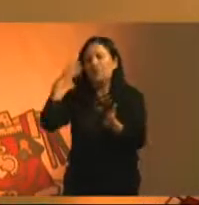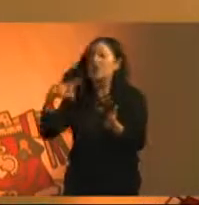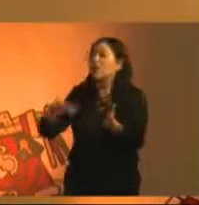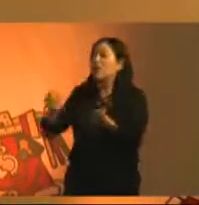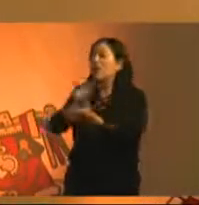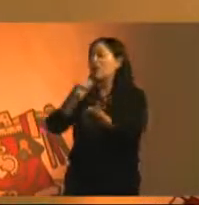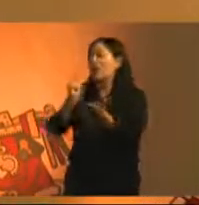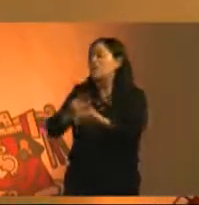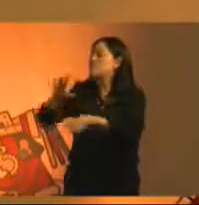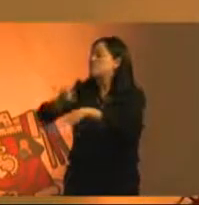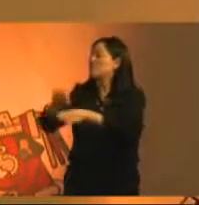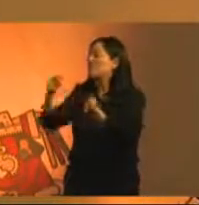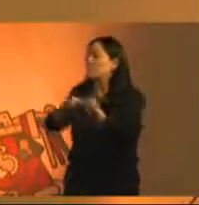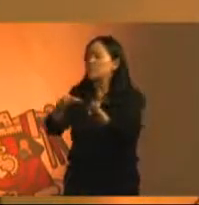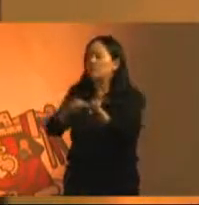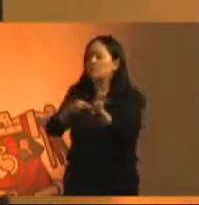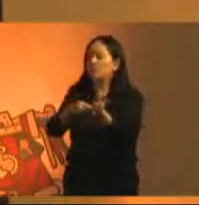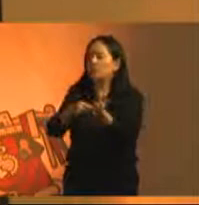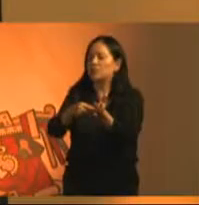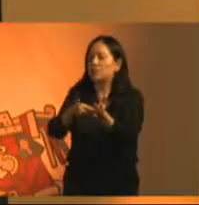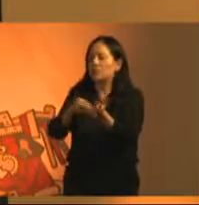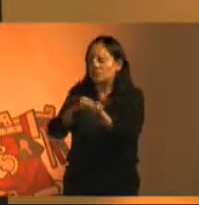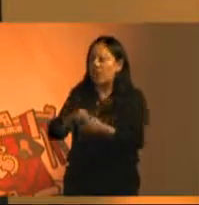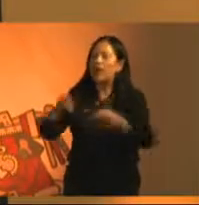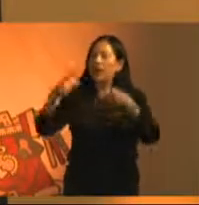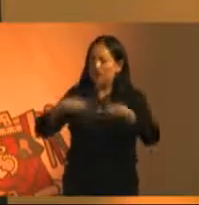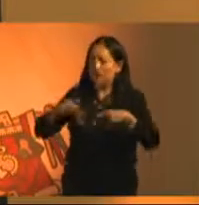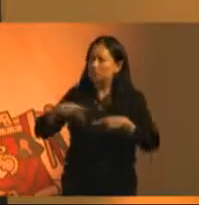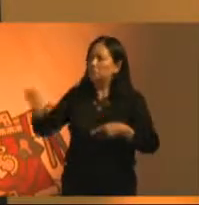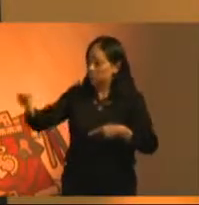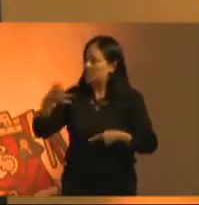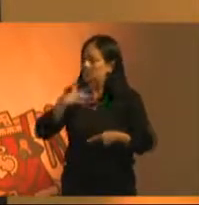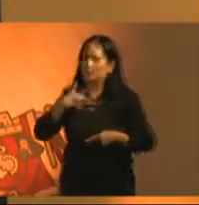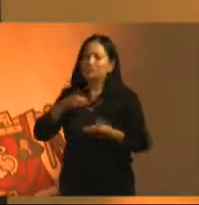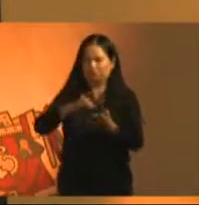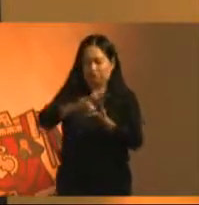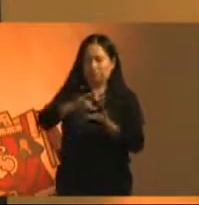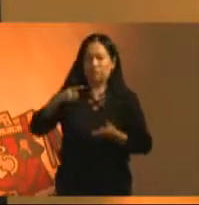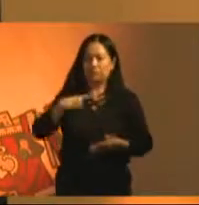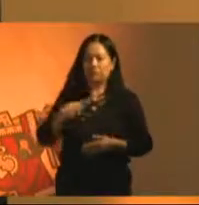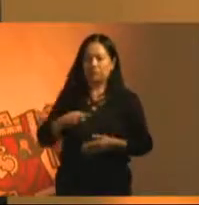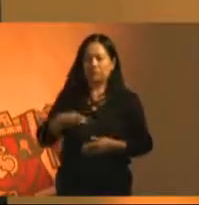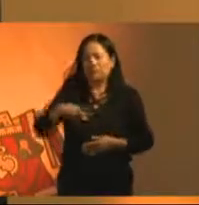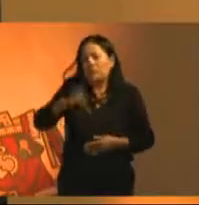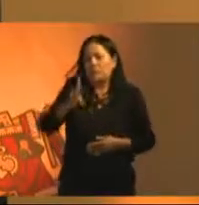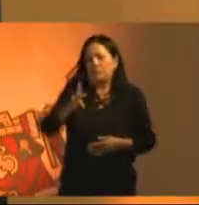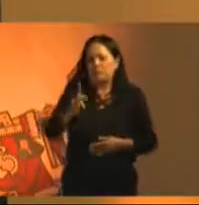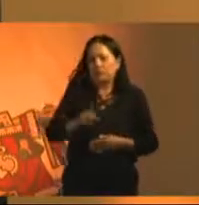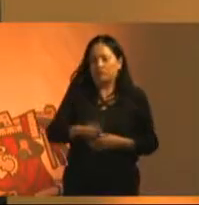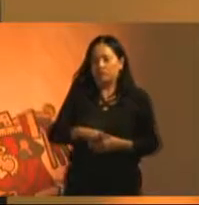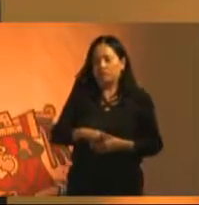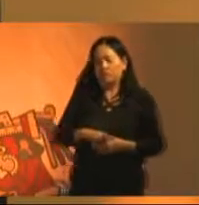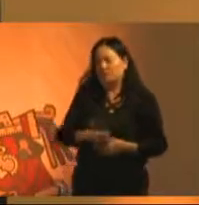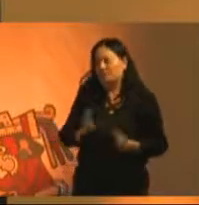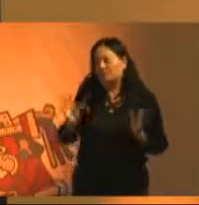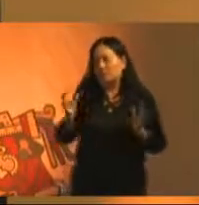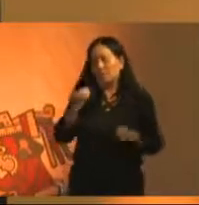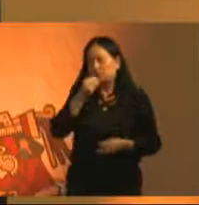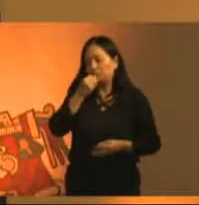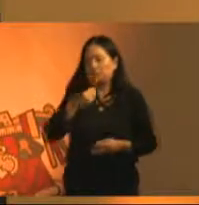permite las leyes permiten a la gente conquistar sus derechos por desgracia no garantizan nada